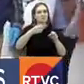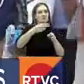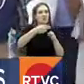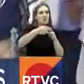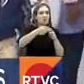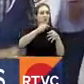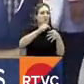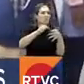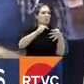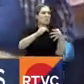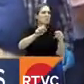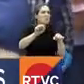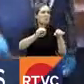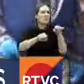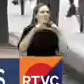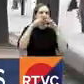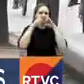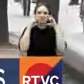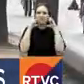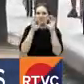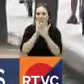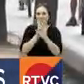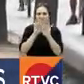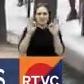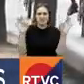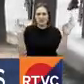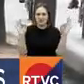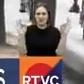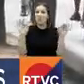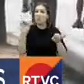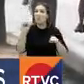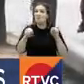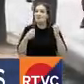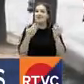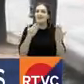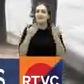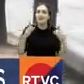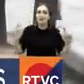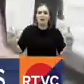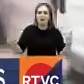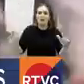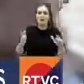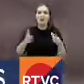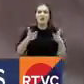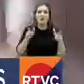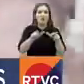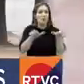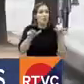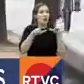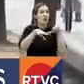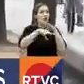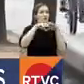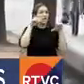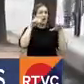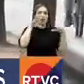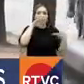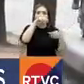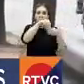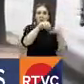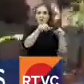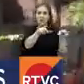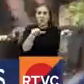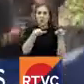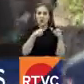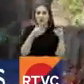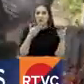próximas semanas sería retirado el uso obligatorio del tapabocas en espacios cerrados. El ministro Fernando Ruiz